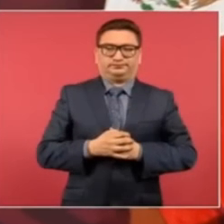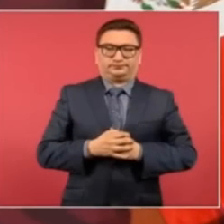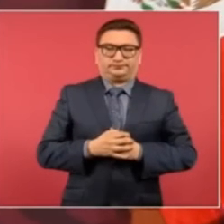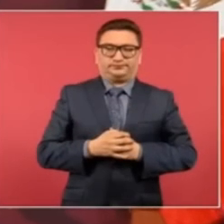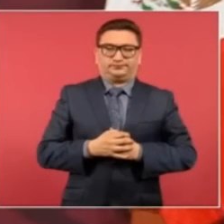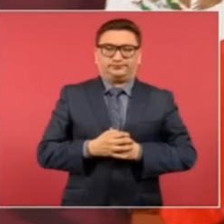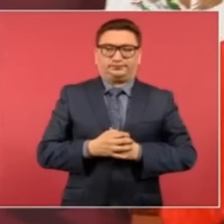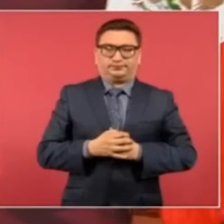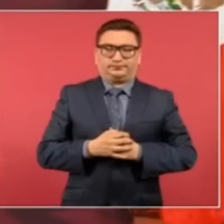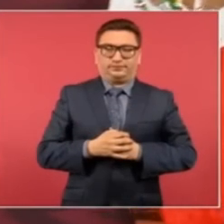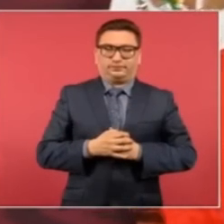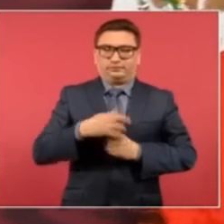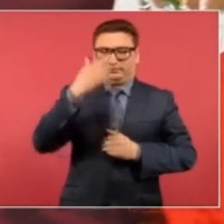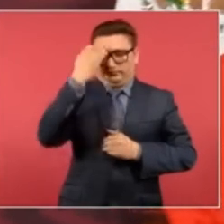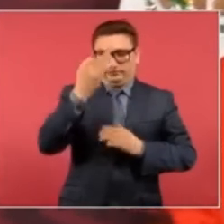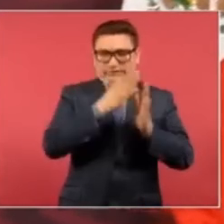en el porfiriato